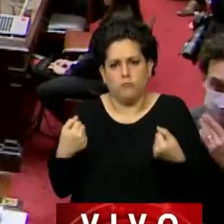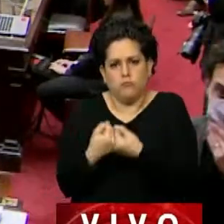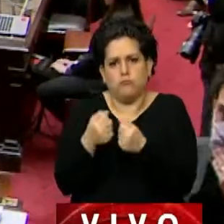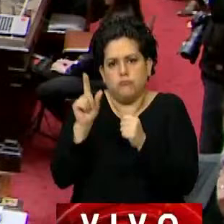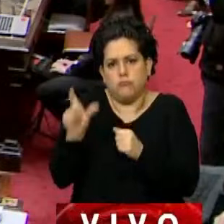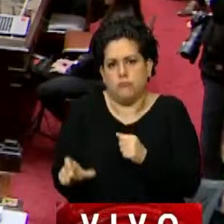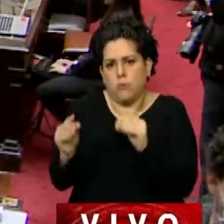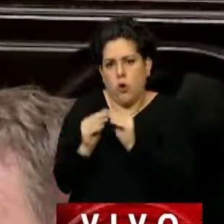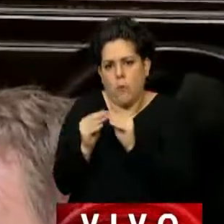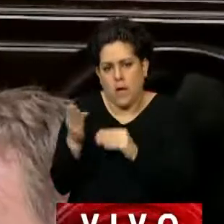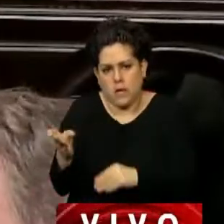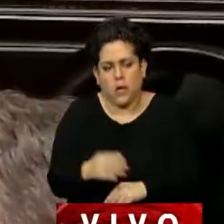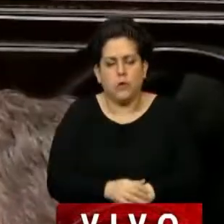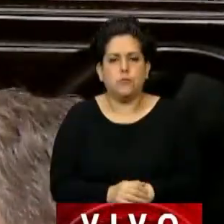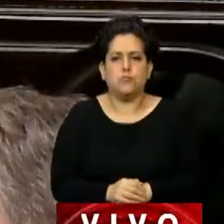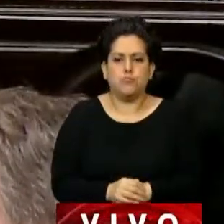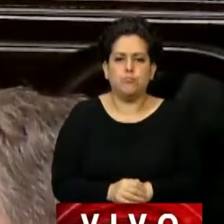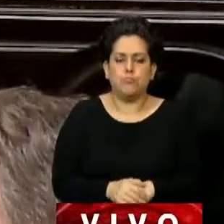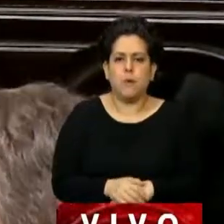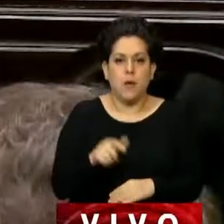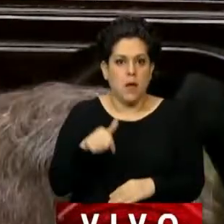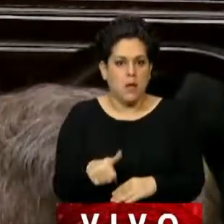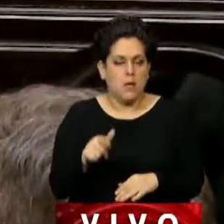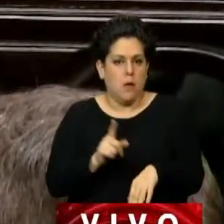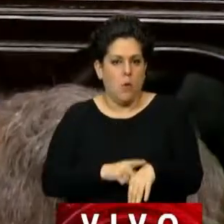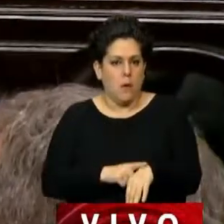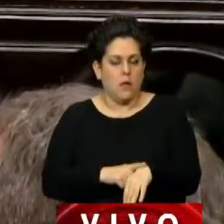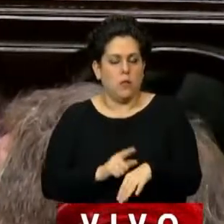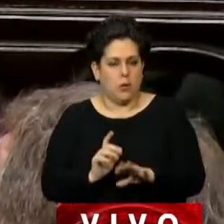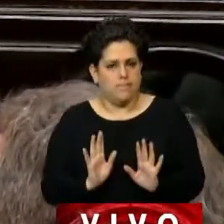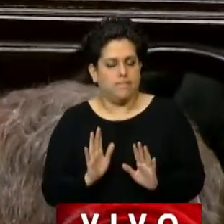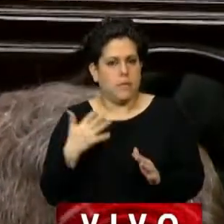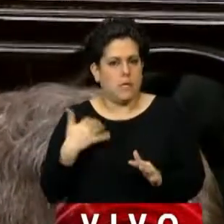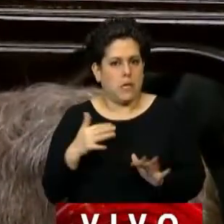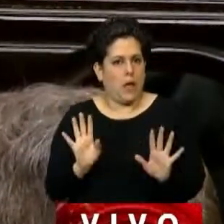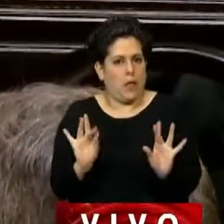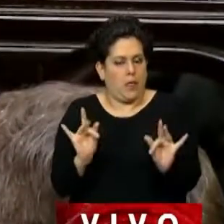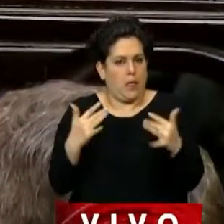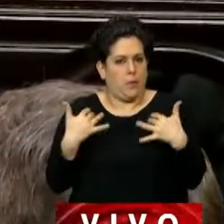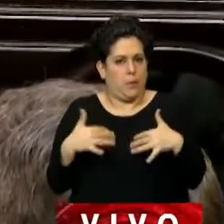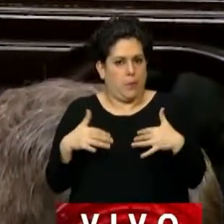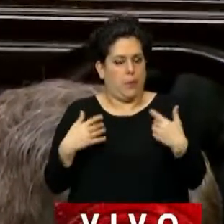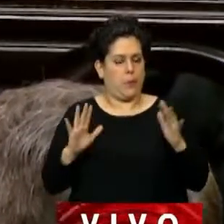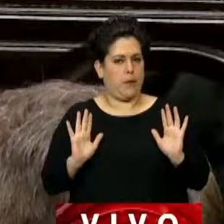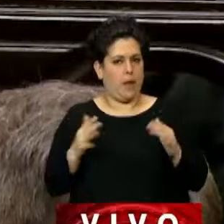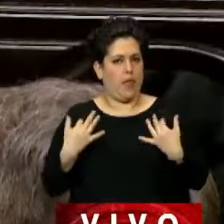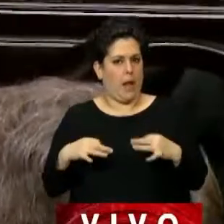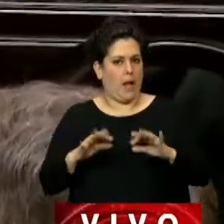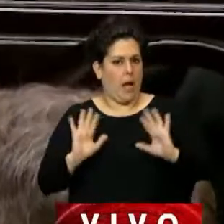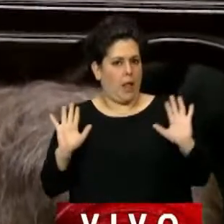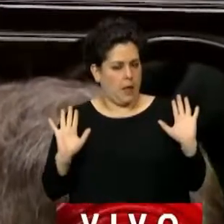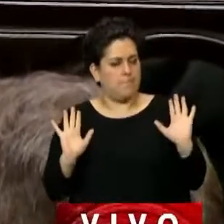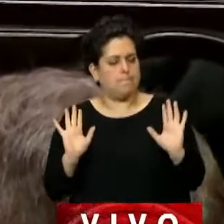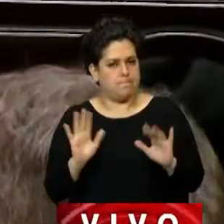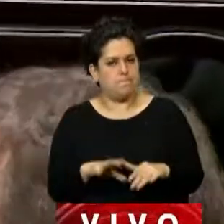compañeros. Estamos en una situación extremadamente delicada que responde, a